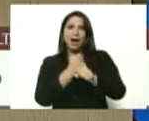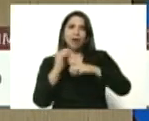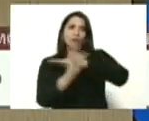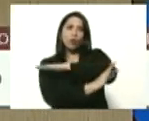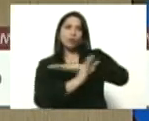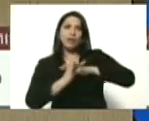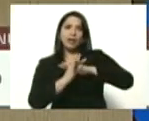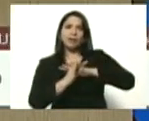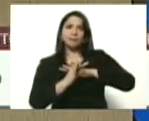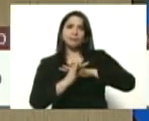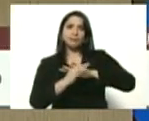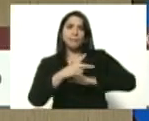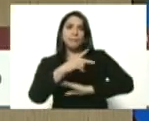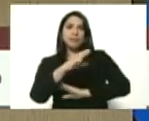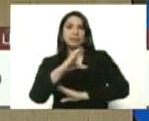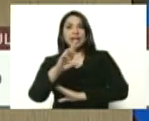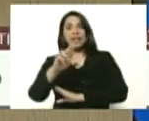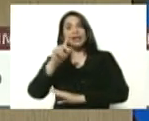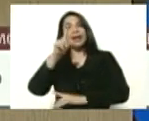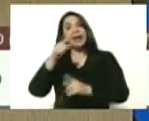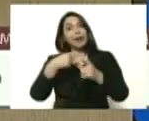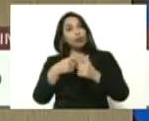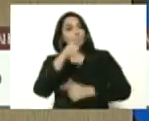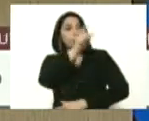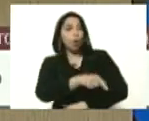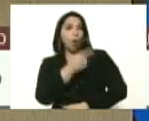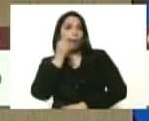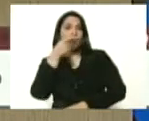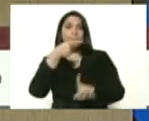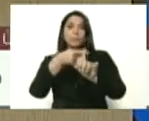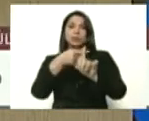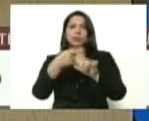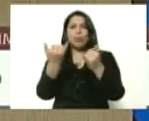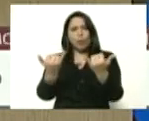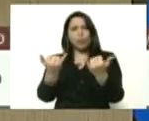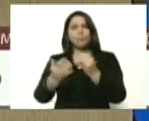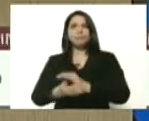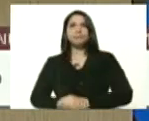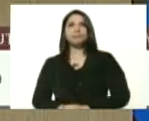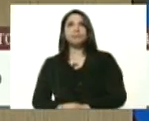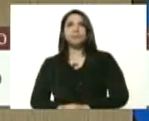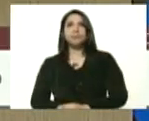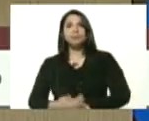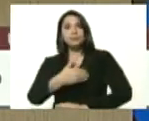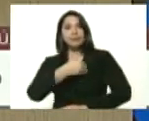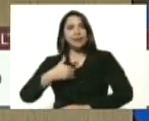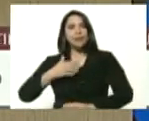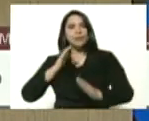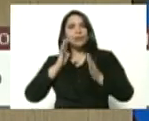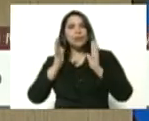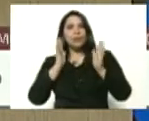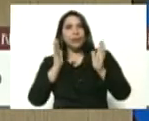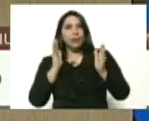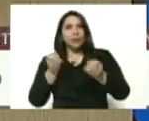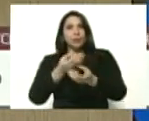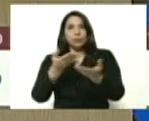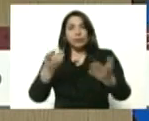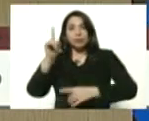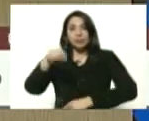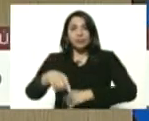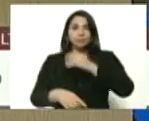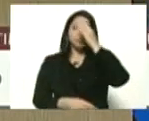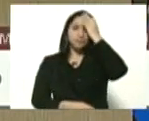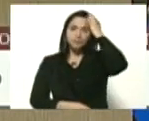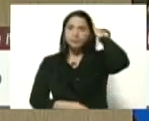la prueba rápida el PCR y dio positivo. Ahora bien, queremos conversar con ustedes también de